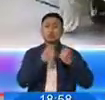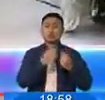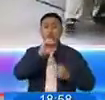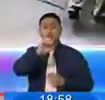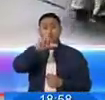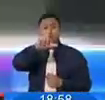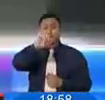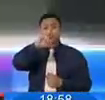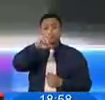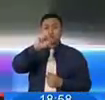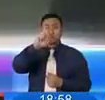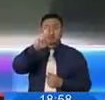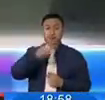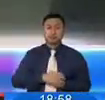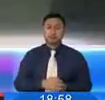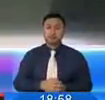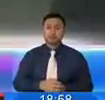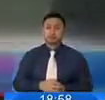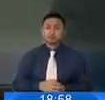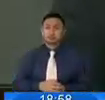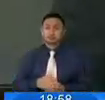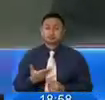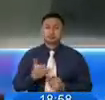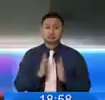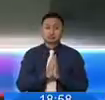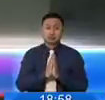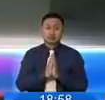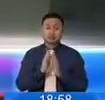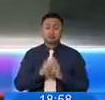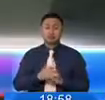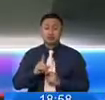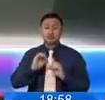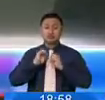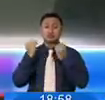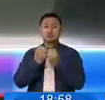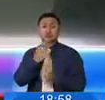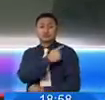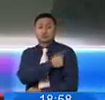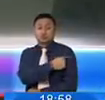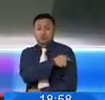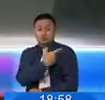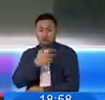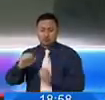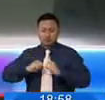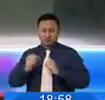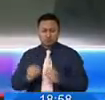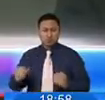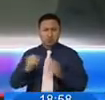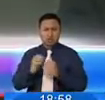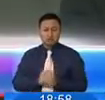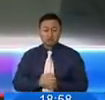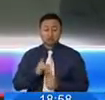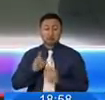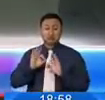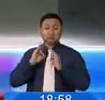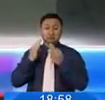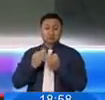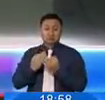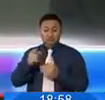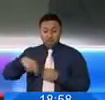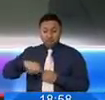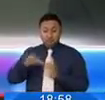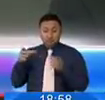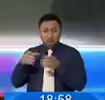Oliver Sinisterra. Nosotros hemos pedido a la Cruz Roja que intensifique sus gestiones. Estamos trabajando con los familiares como uno de los